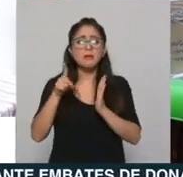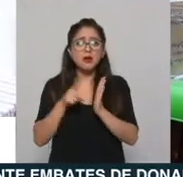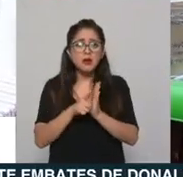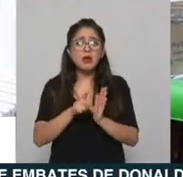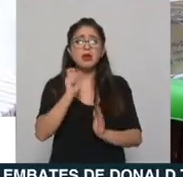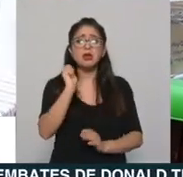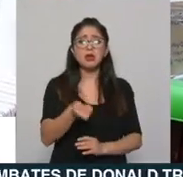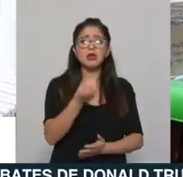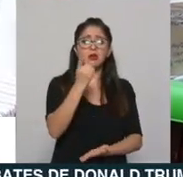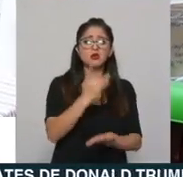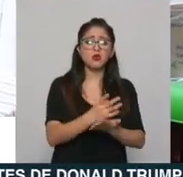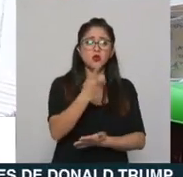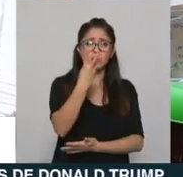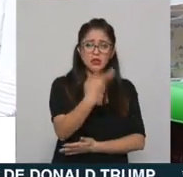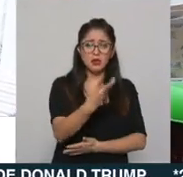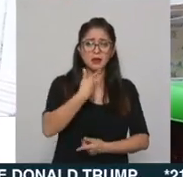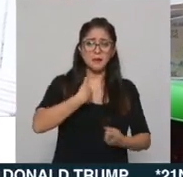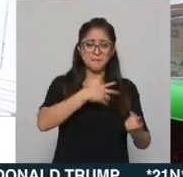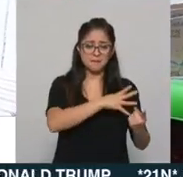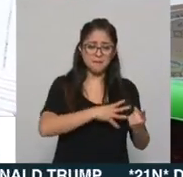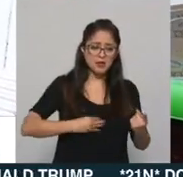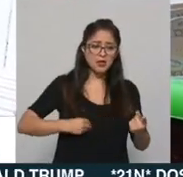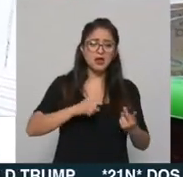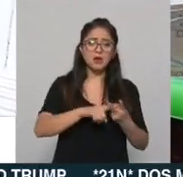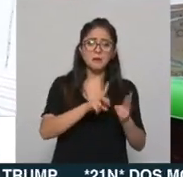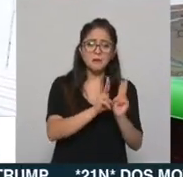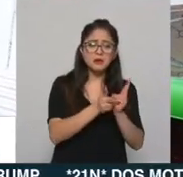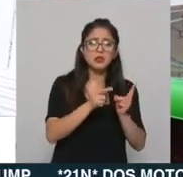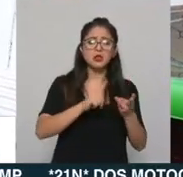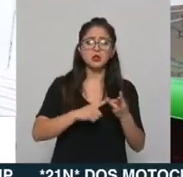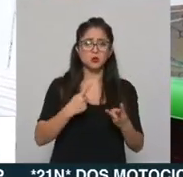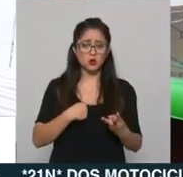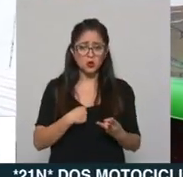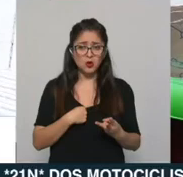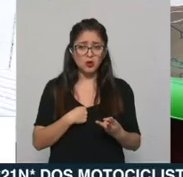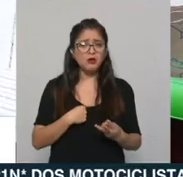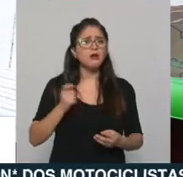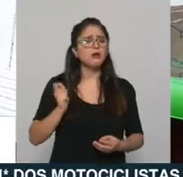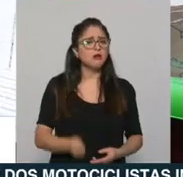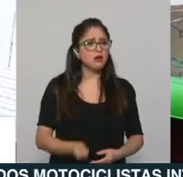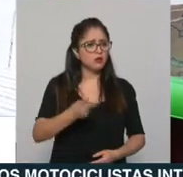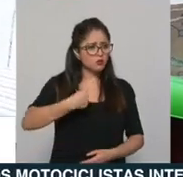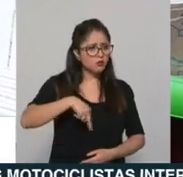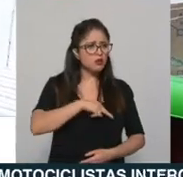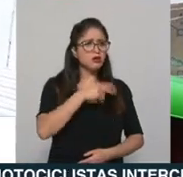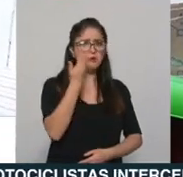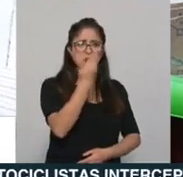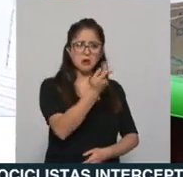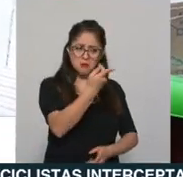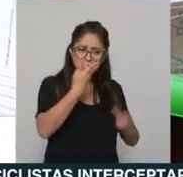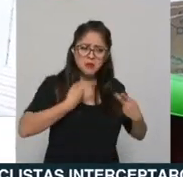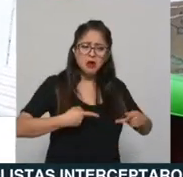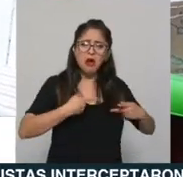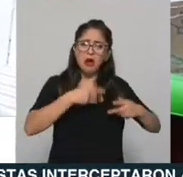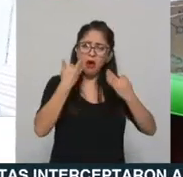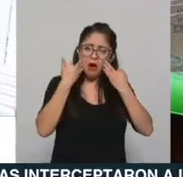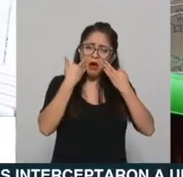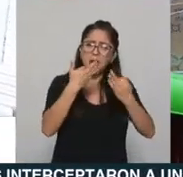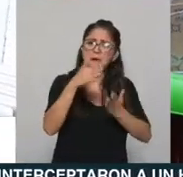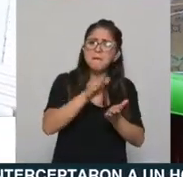3, o sea, mi hija, una vecina y yo. Y en ese momento le decíamos que nos enseñara un